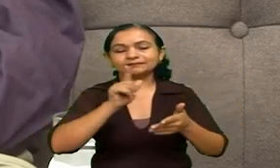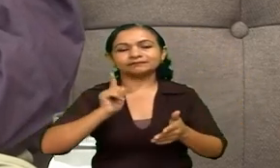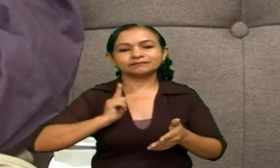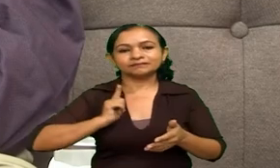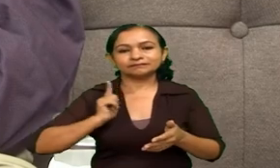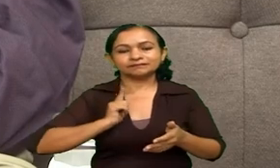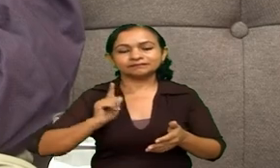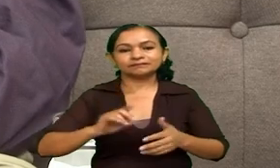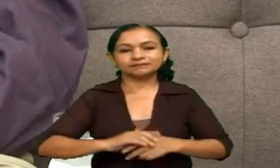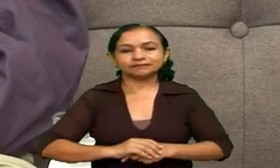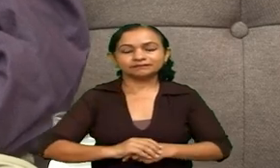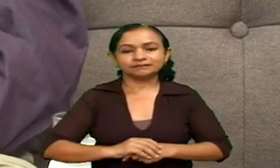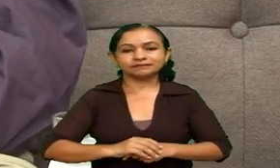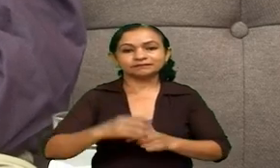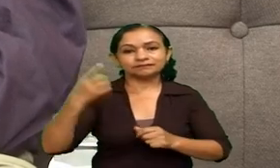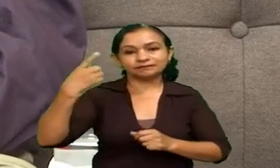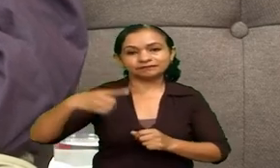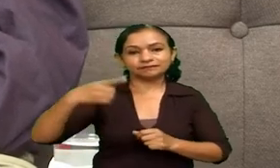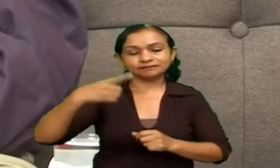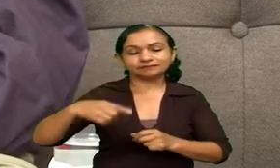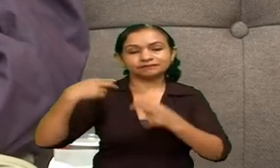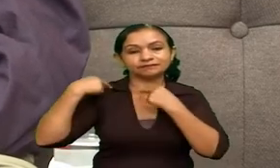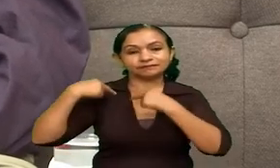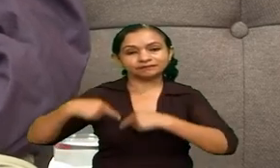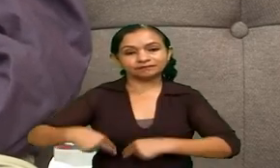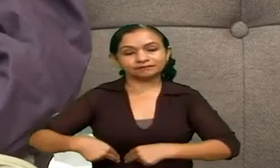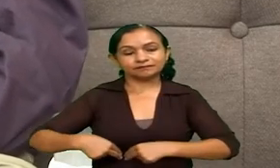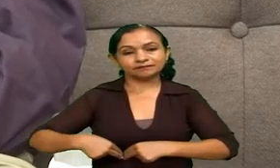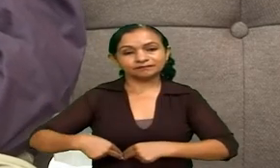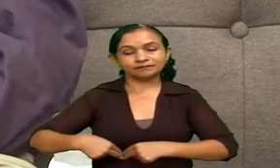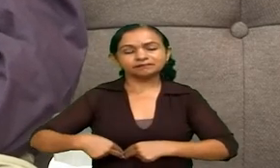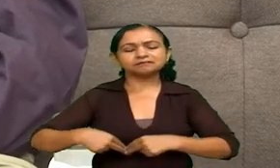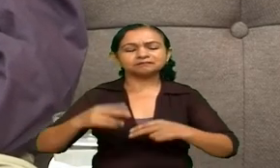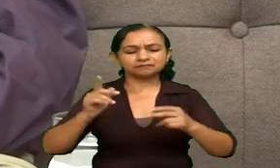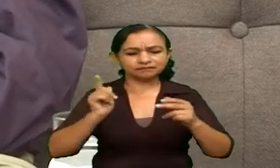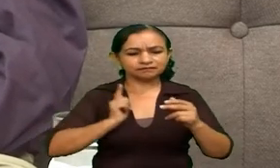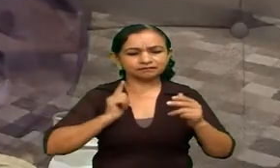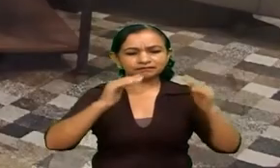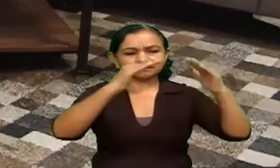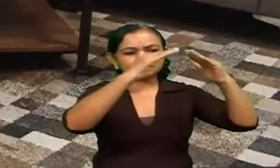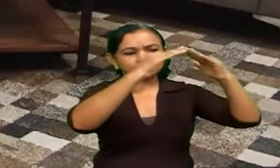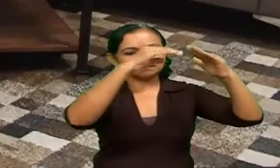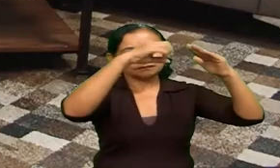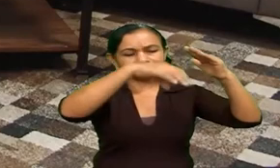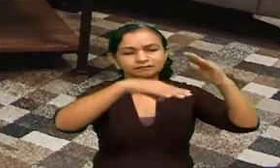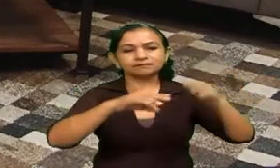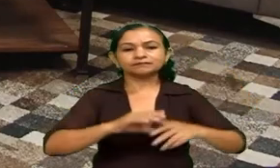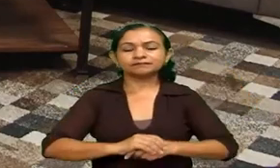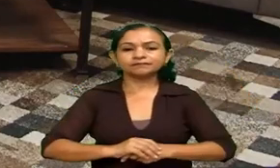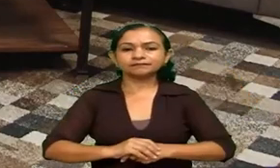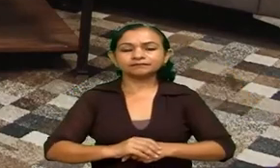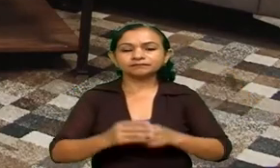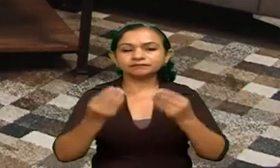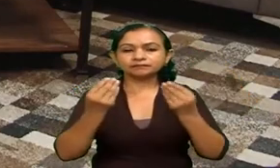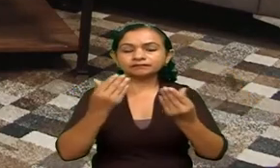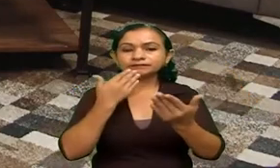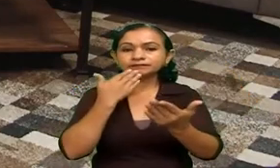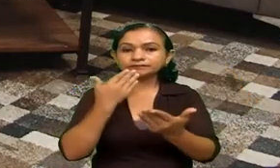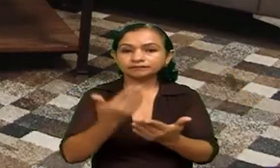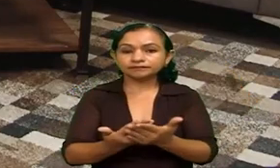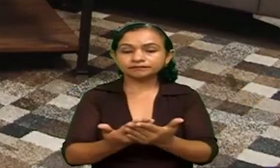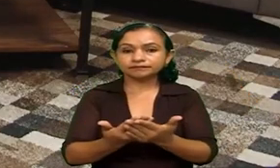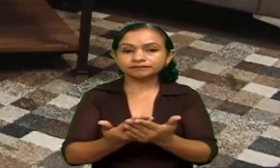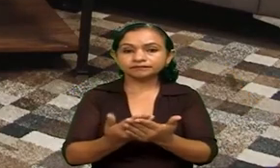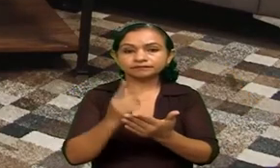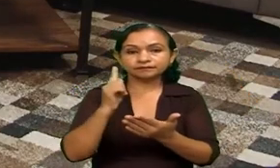cumpliéndole en ese derecho humano que tiene, que es el acceso a la energía eléctrica. Compañero, gracias. Salvador, muchísimas gracias. Bueno,